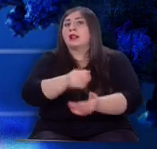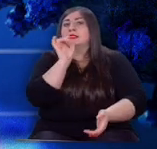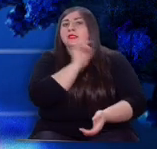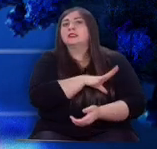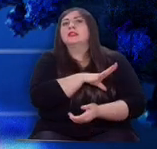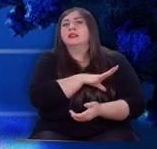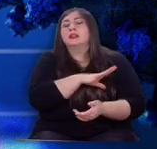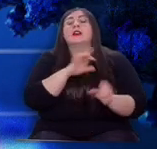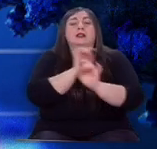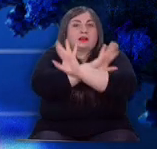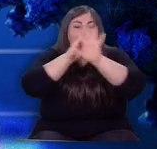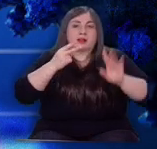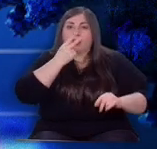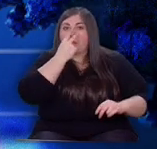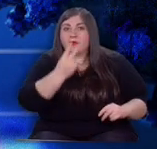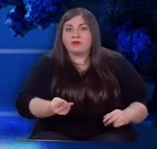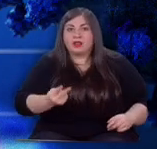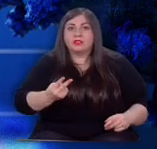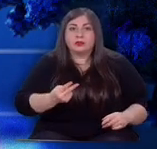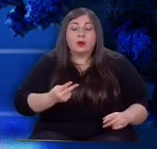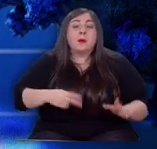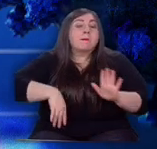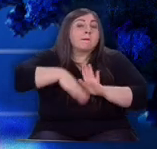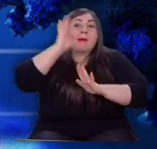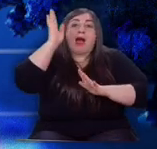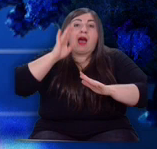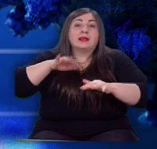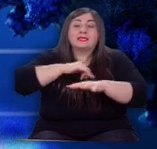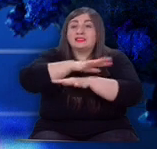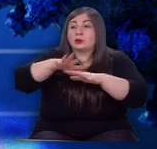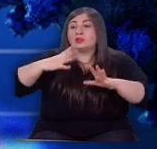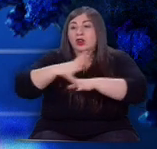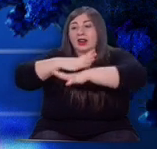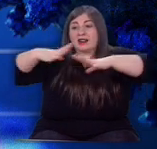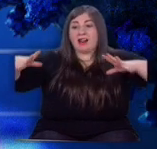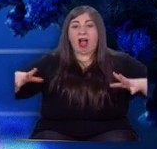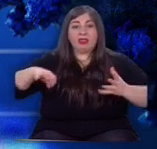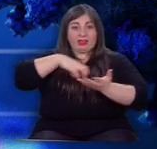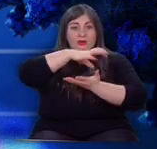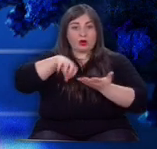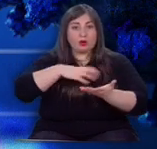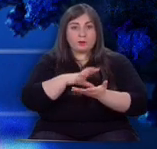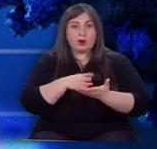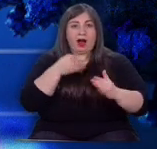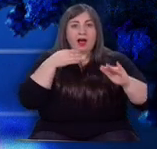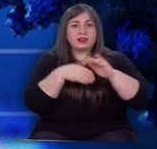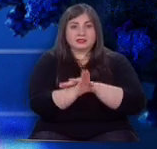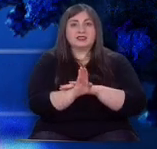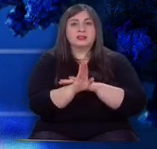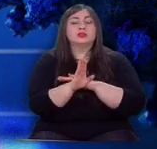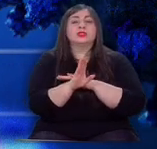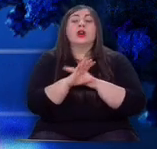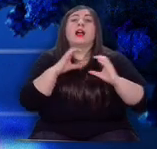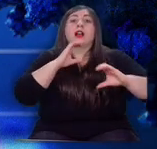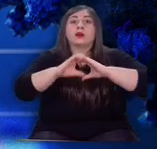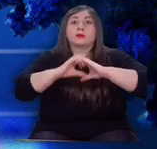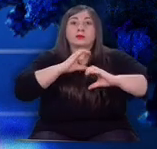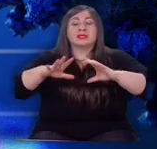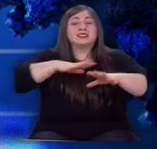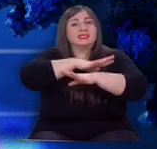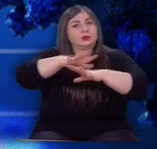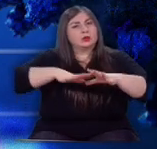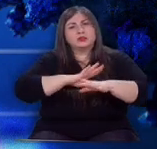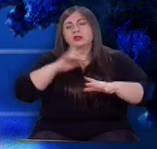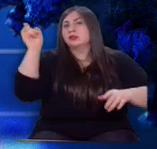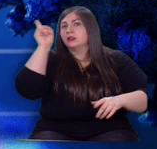Entonces, claramente lo que estamos observando es que, más allá de la situación de las grandes comunas, de las comunas que actualmente tienen acceso a los medios de comunicación, la situación es